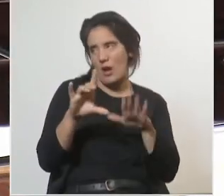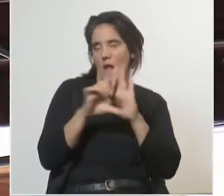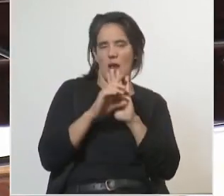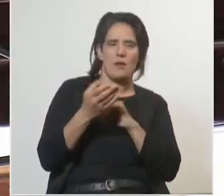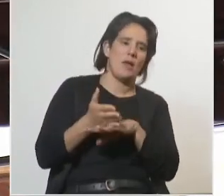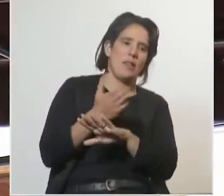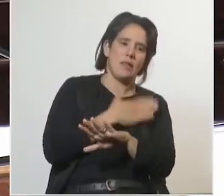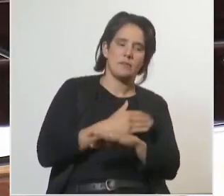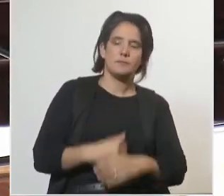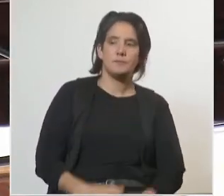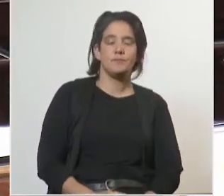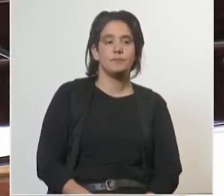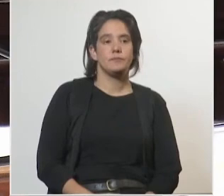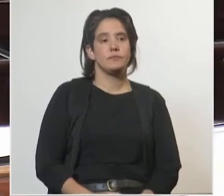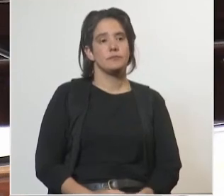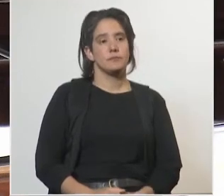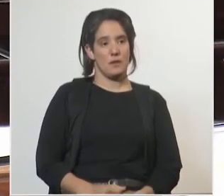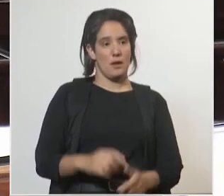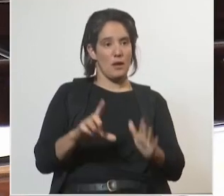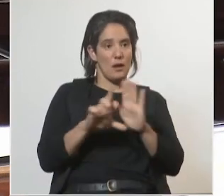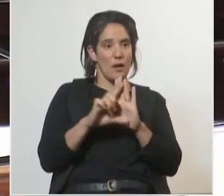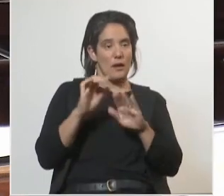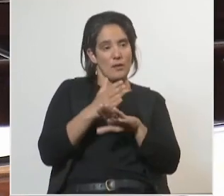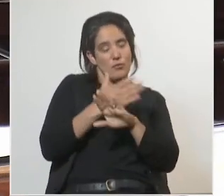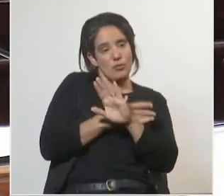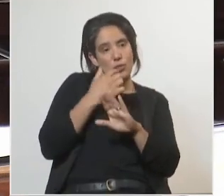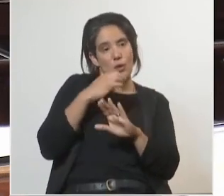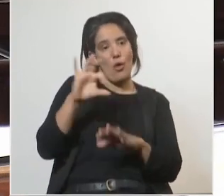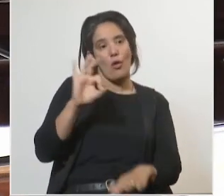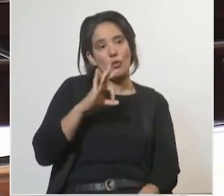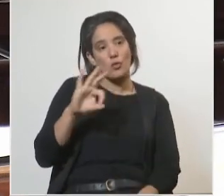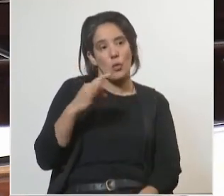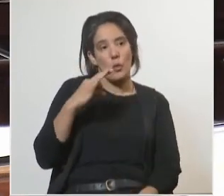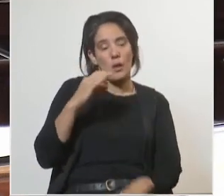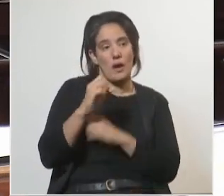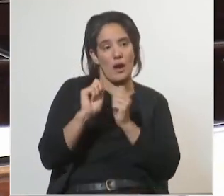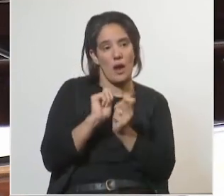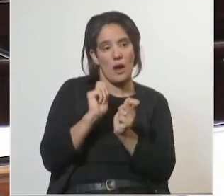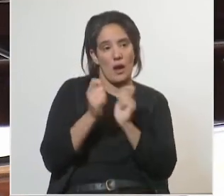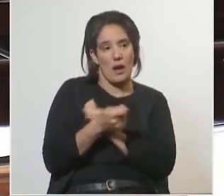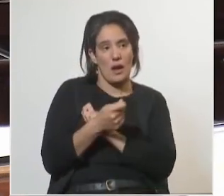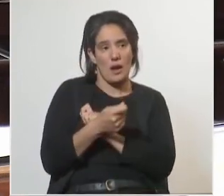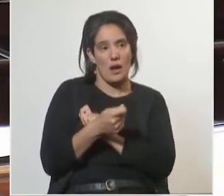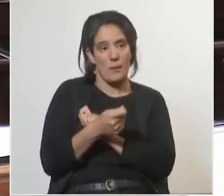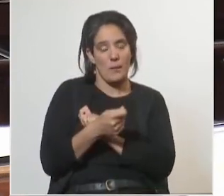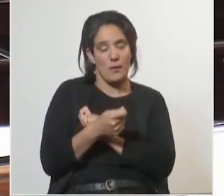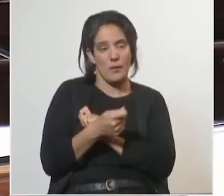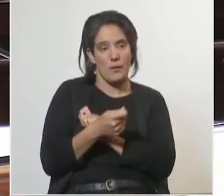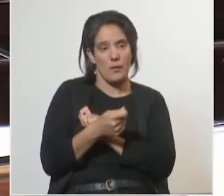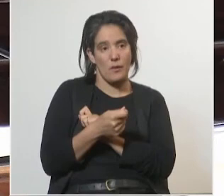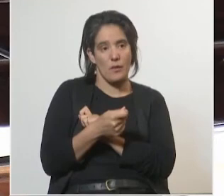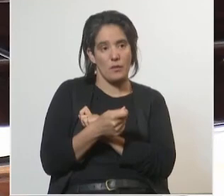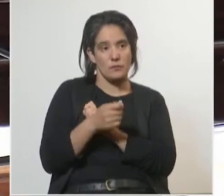Ley 17.272 de 24 de octubre de 2000, que sustituye el artículo 20 de la Ley